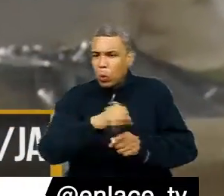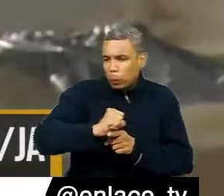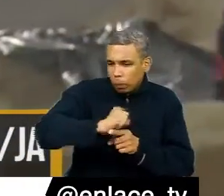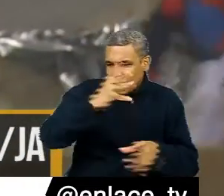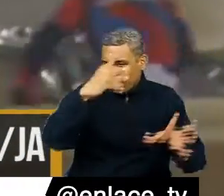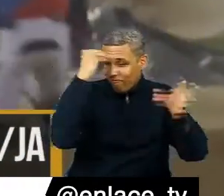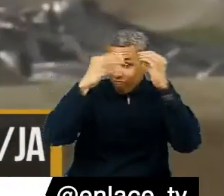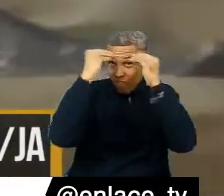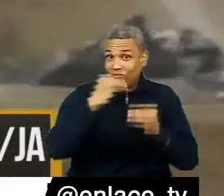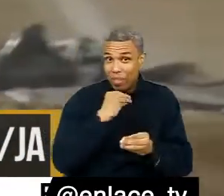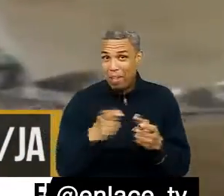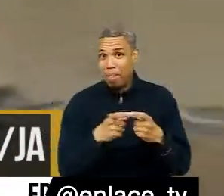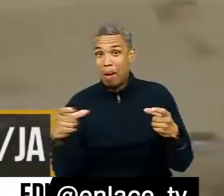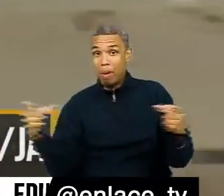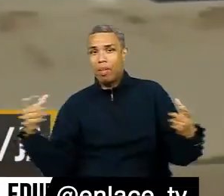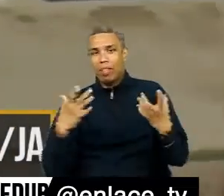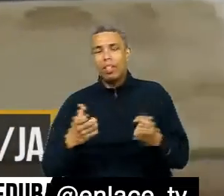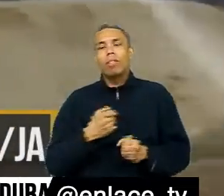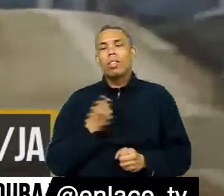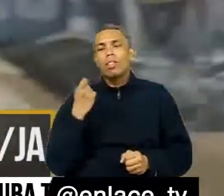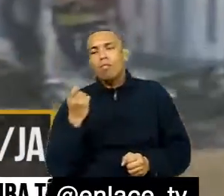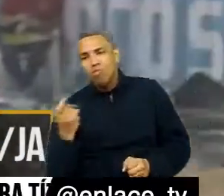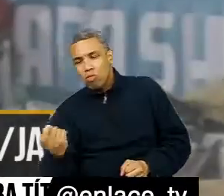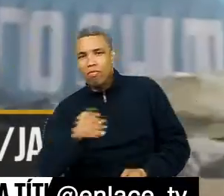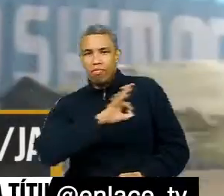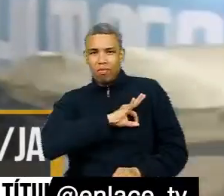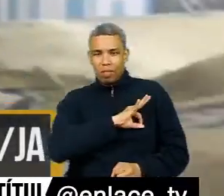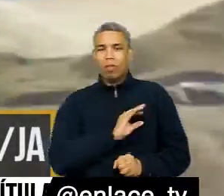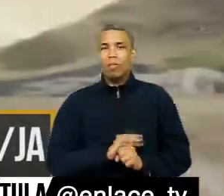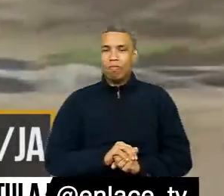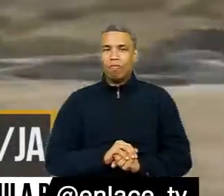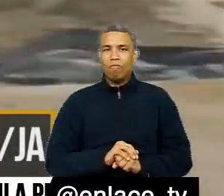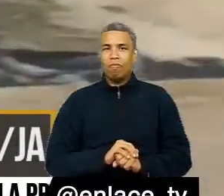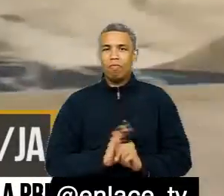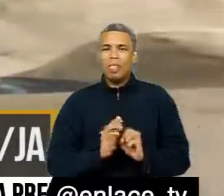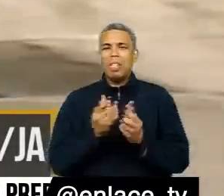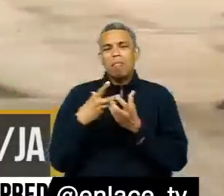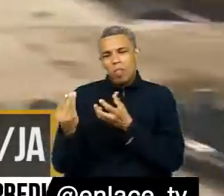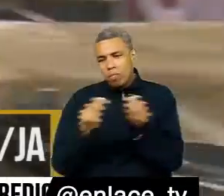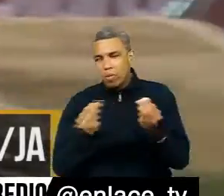de BMX se realizará este sábado 15 de octubre y en ella participarán 7